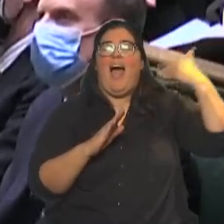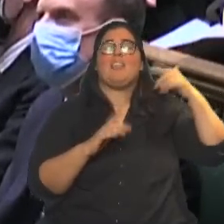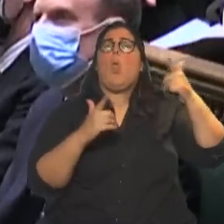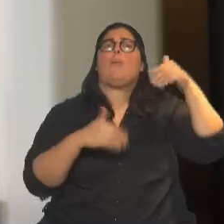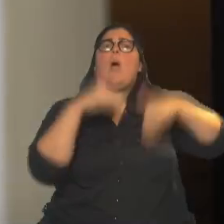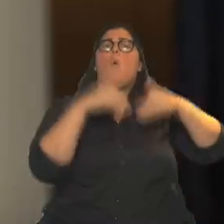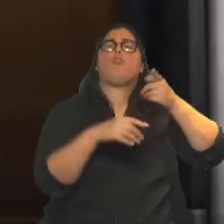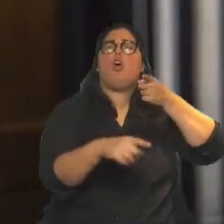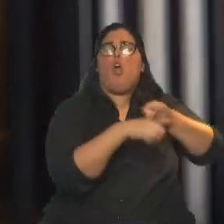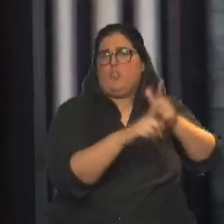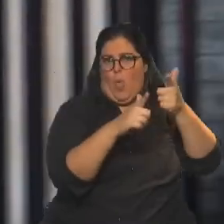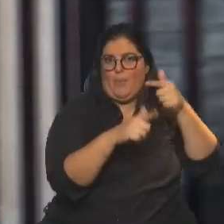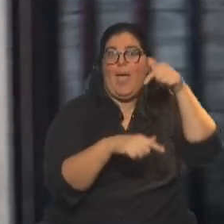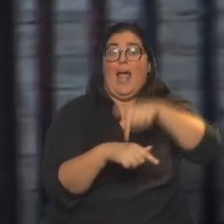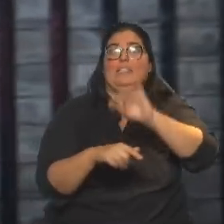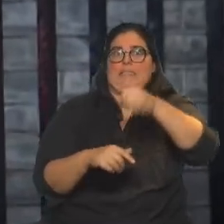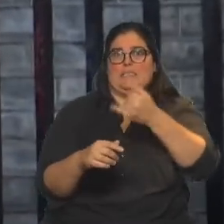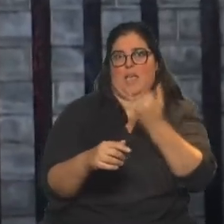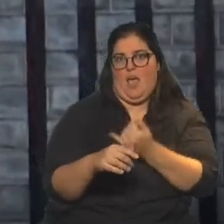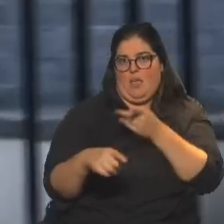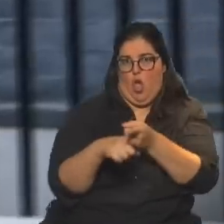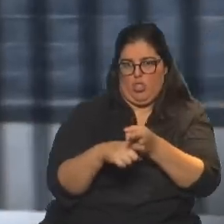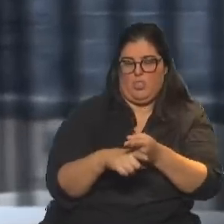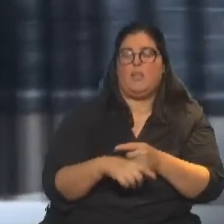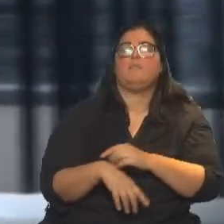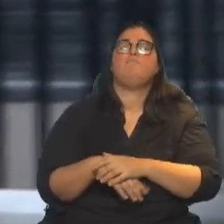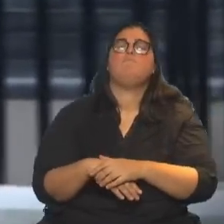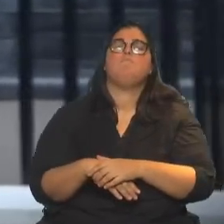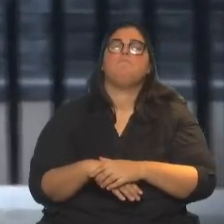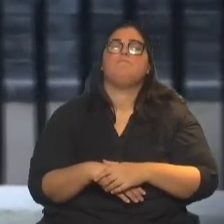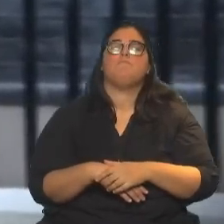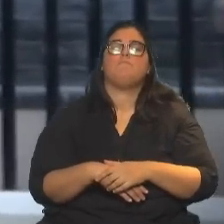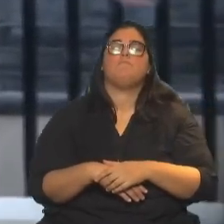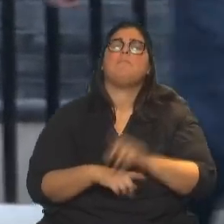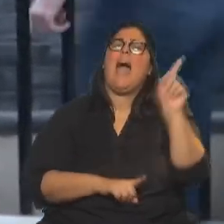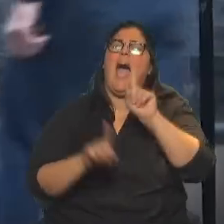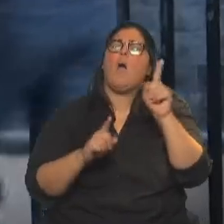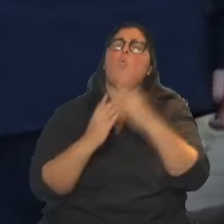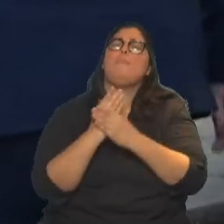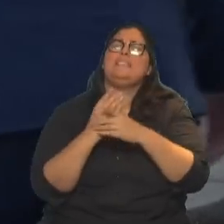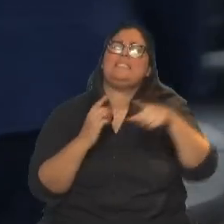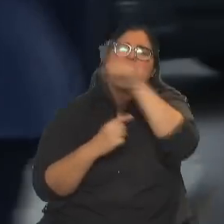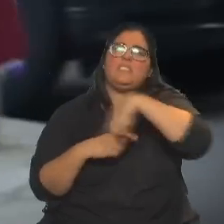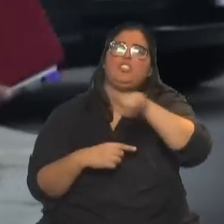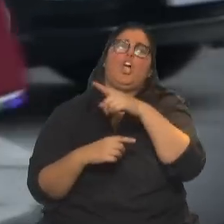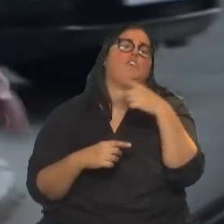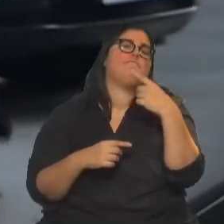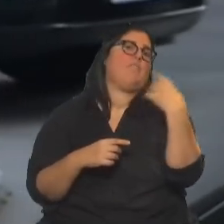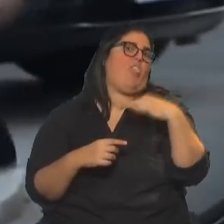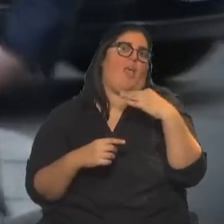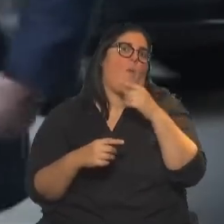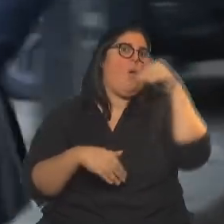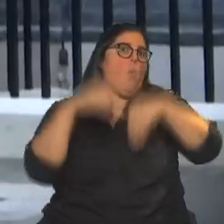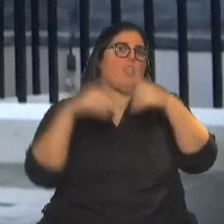contra. Incluso se especula que, dada la escala de la debacle, algunos ministros del gabinete debieron haber votado contra